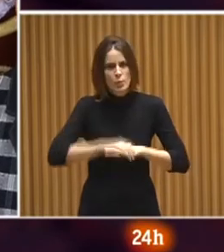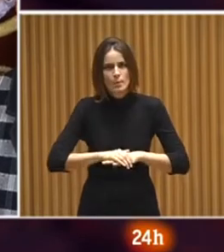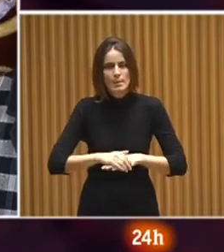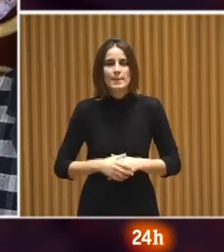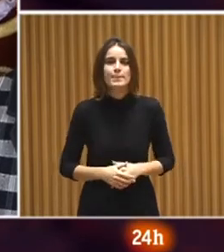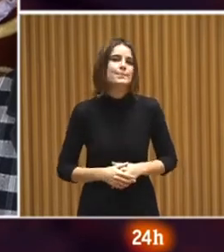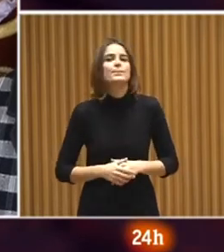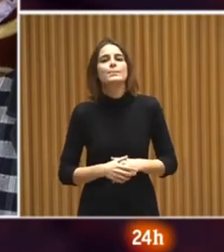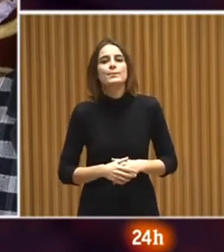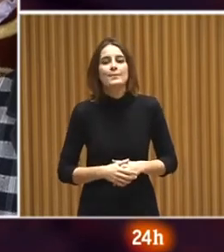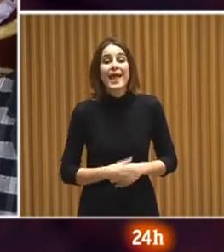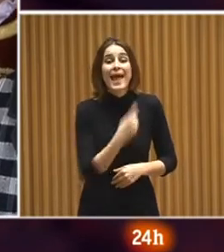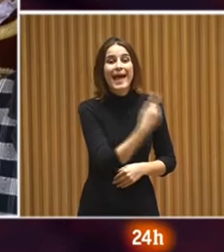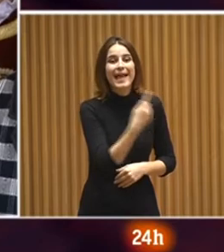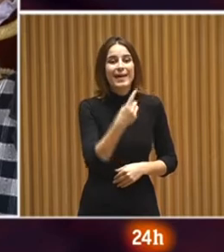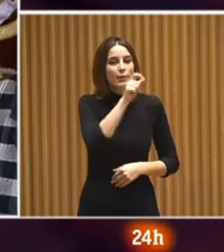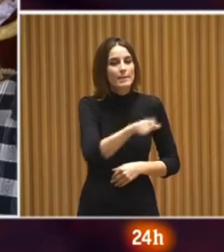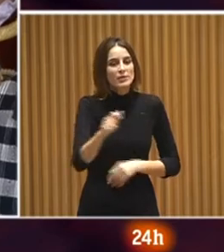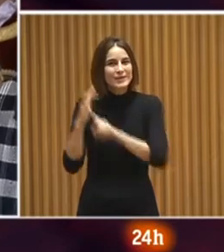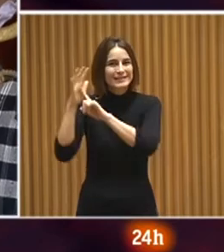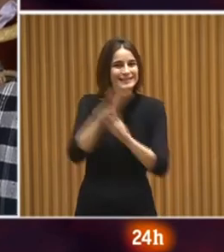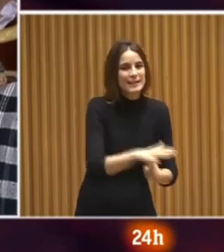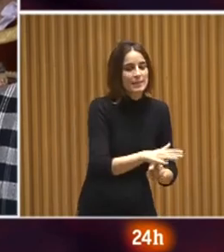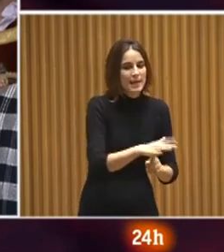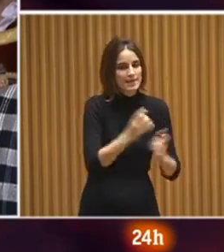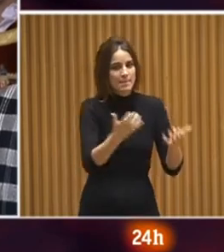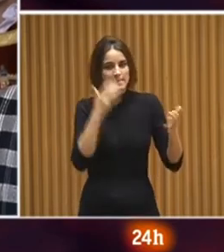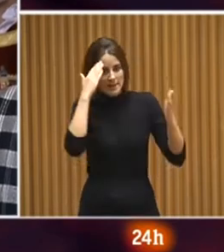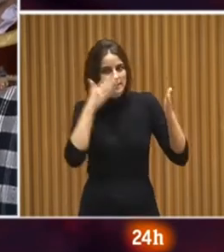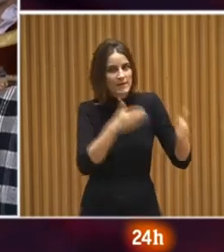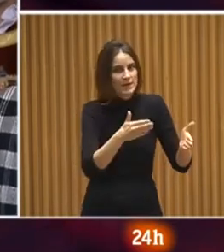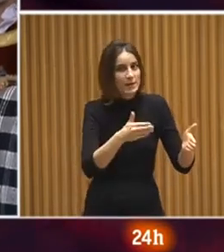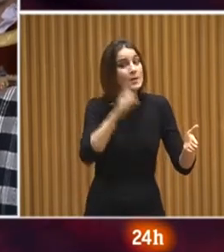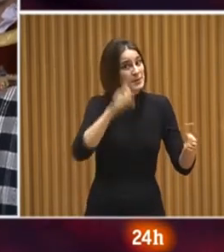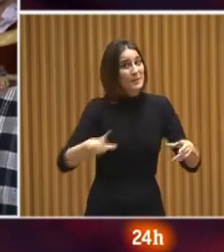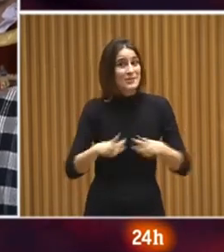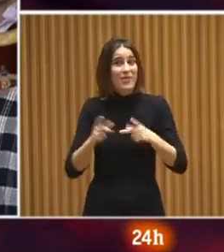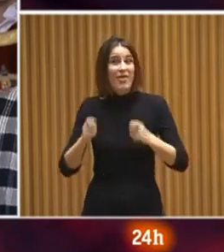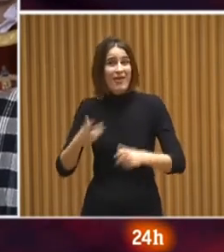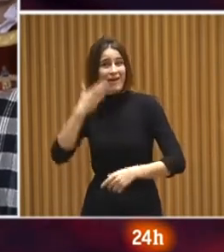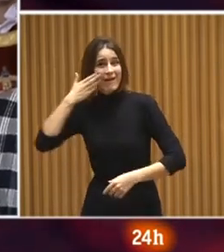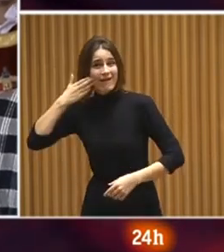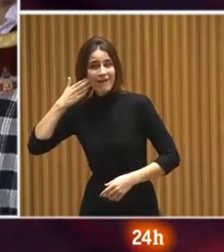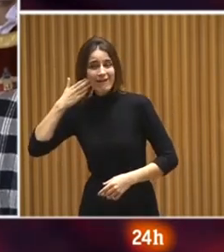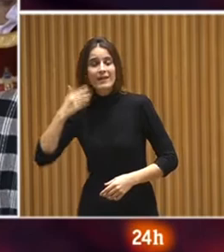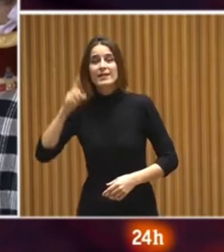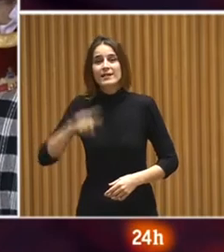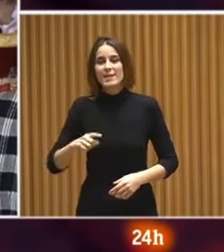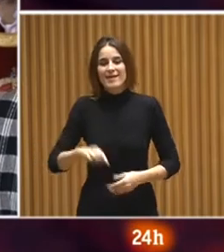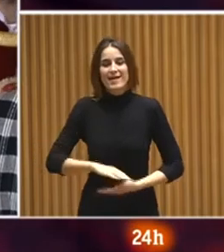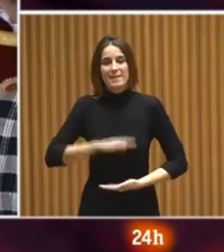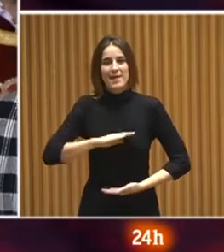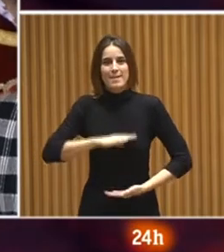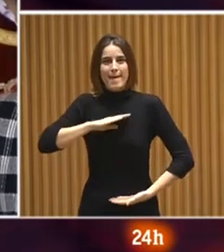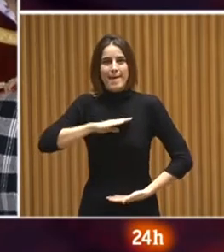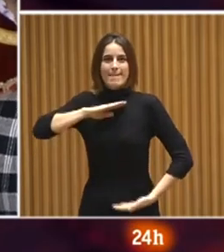discriminadas, pero con ellas en beneficio de la dignidad de nuestra sociedad y del incremento de sus capacidades. Este año el Museo